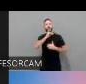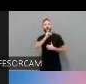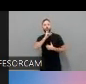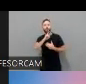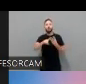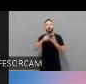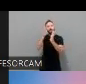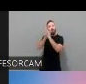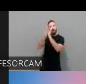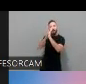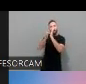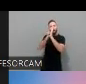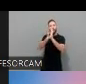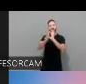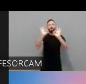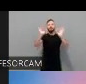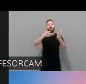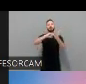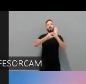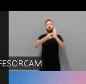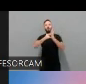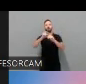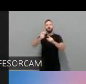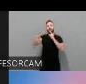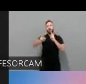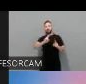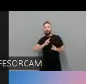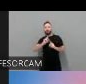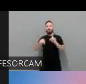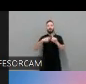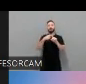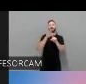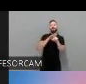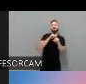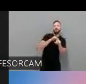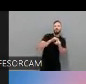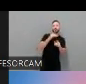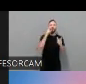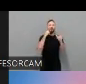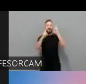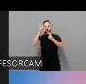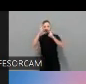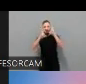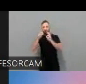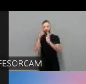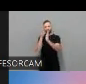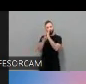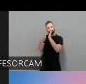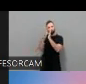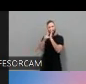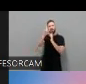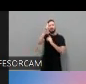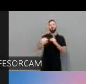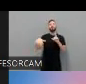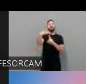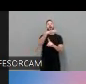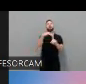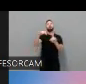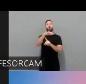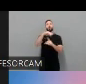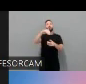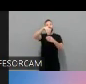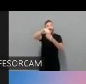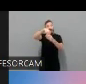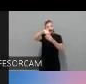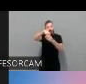explicándoles las diferencias en los tiempos de reacción, las muestras afectivas, los gestos. También procurando que los entornos por los que se